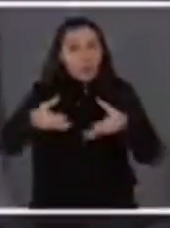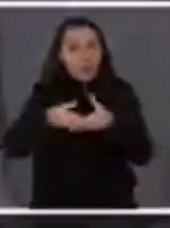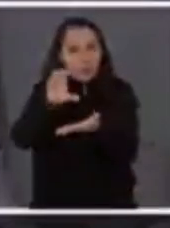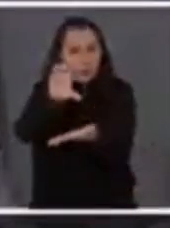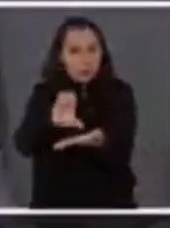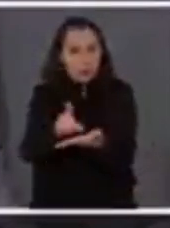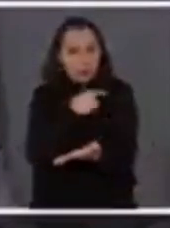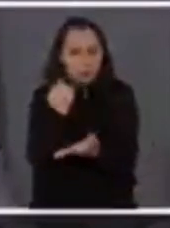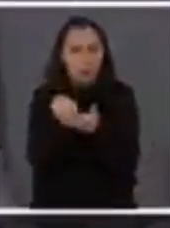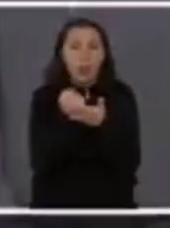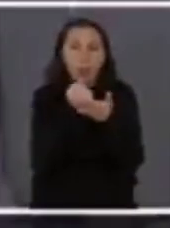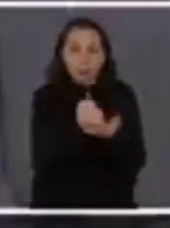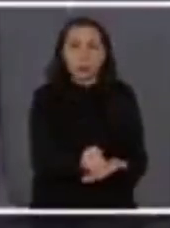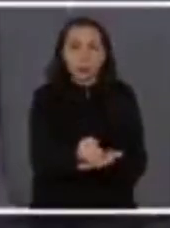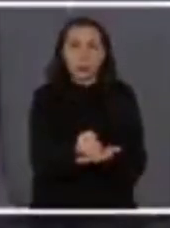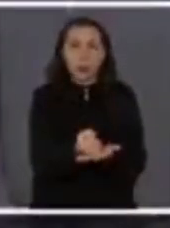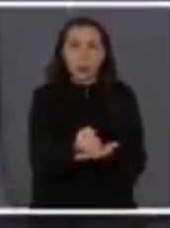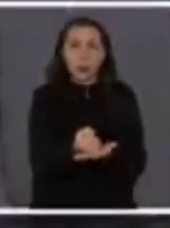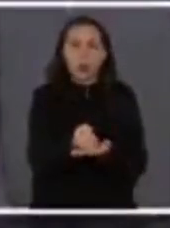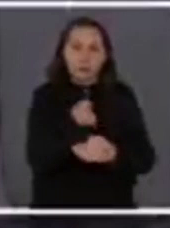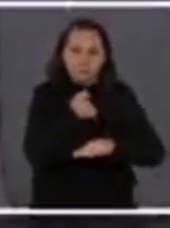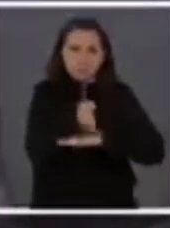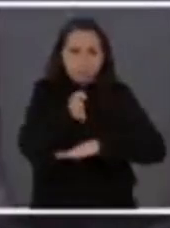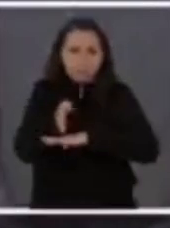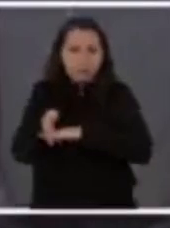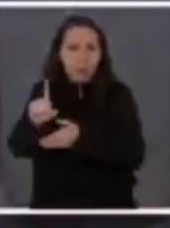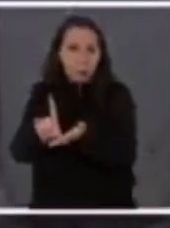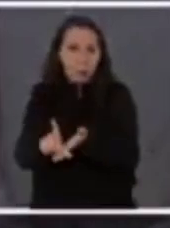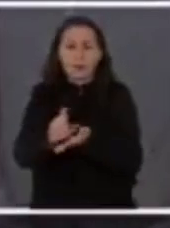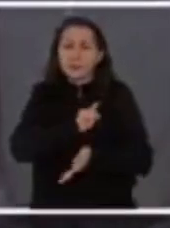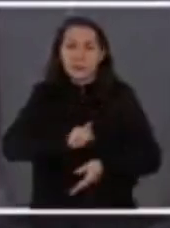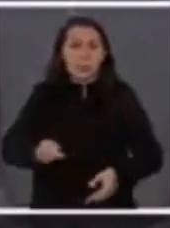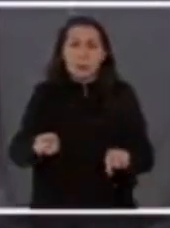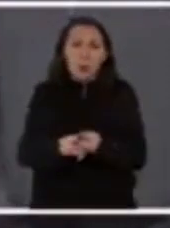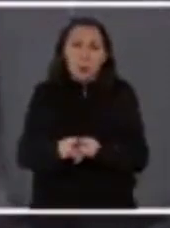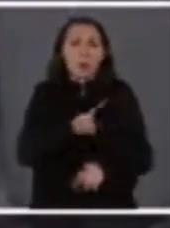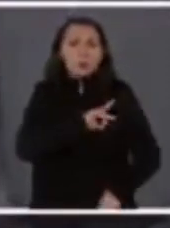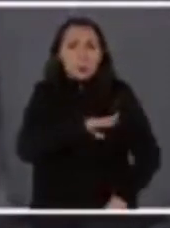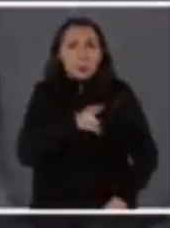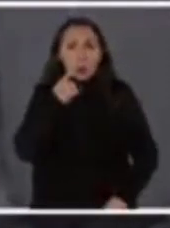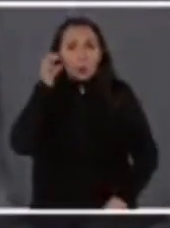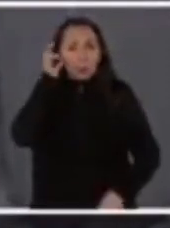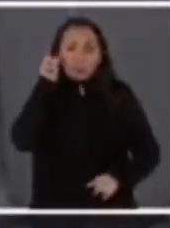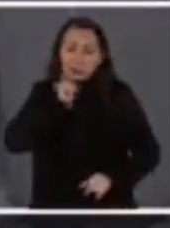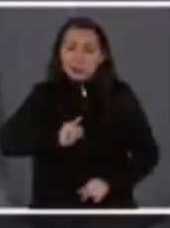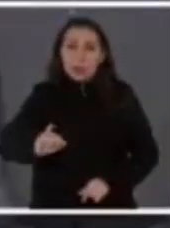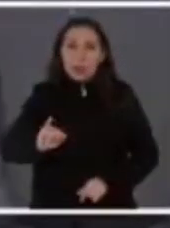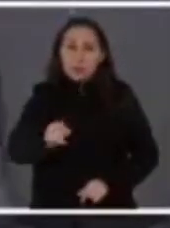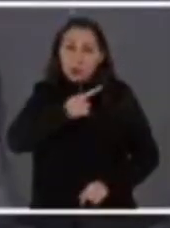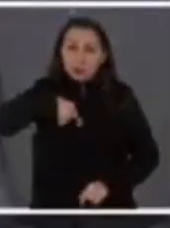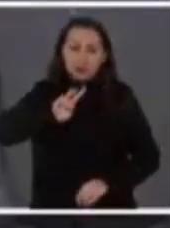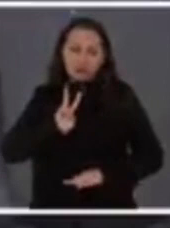Estado vamos a estar colaborando y en terreno para, como siempre, lo hemos hecho los chilenos y chilenas,